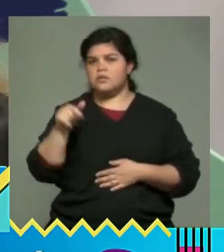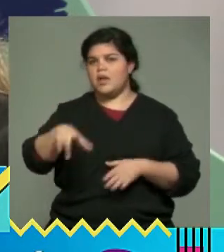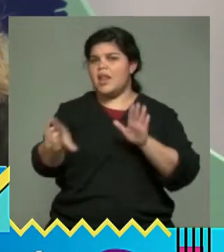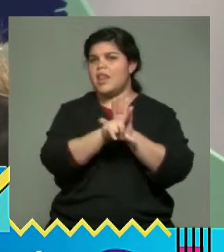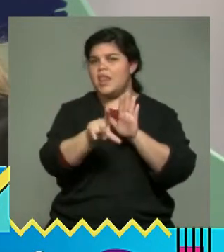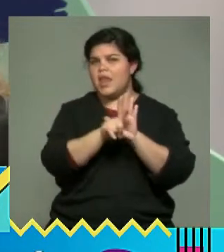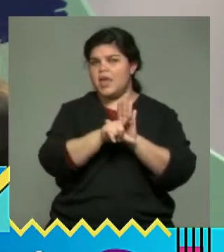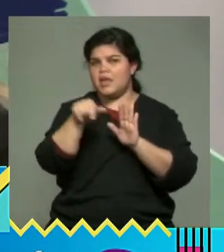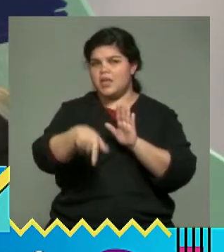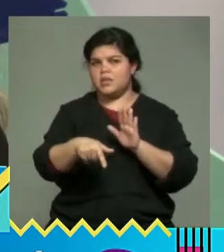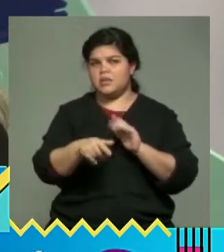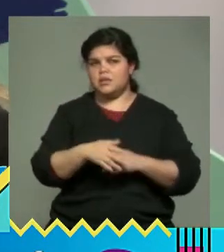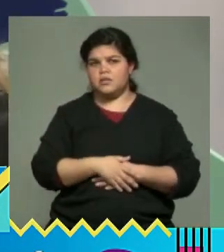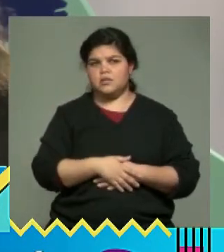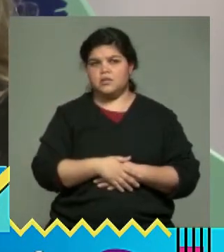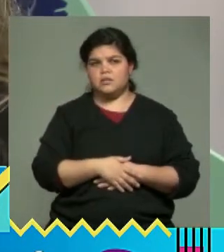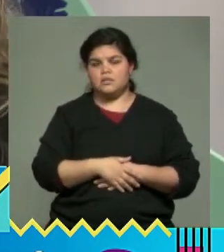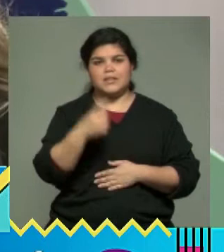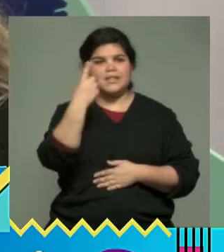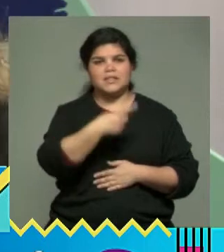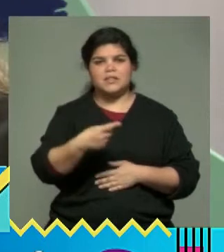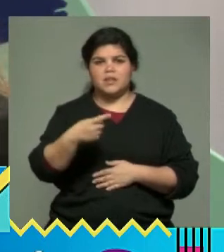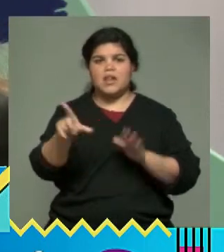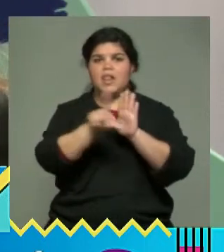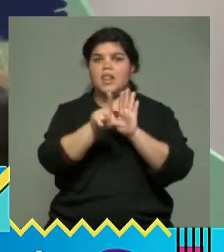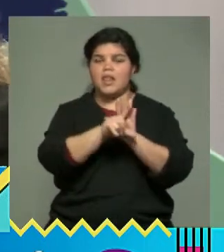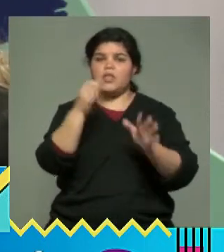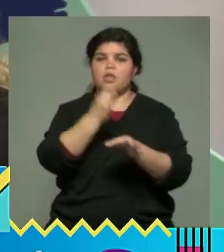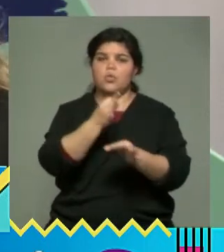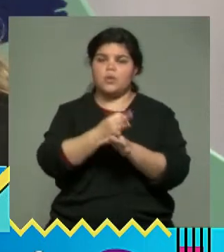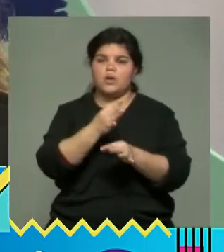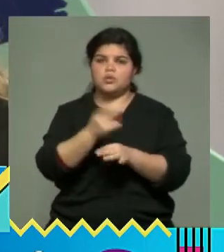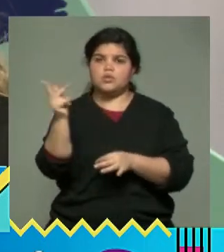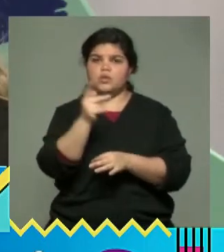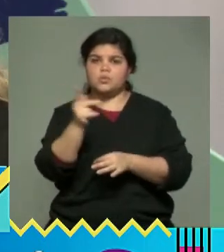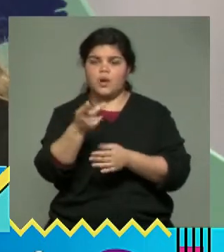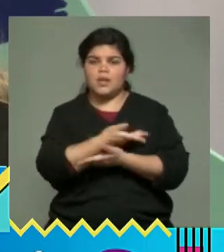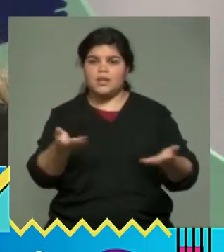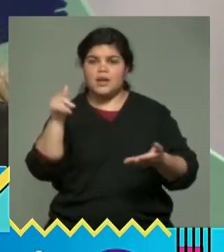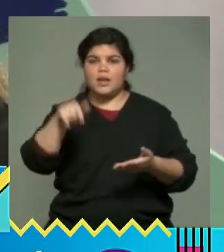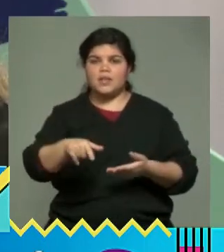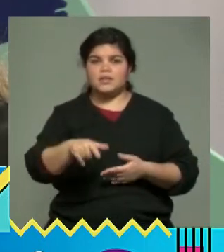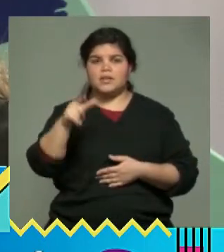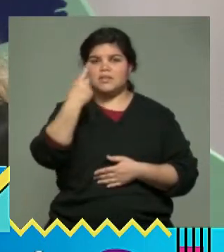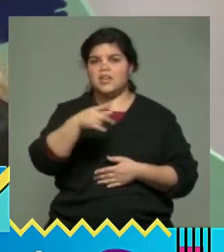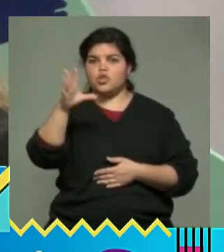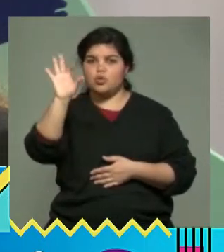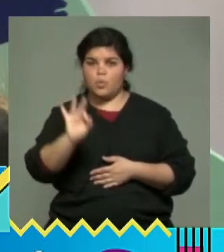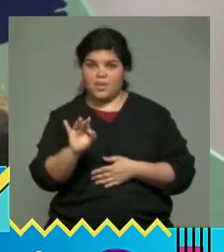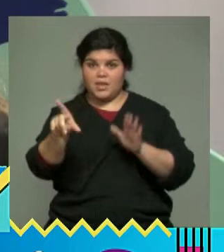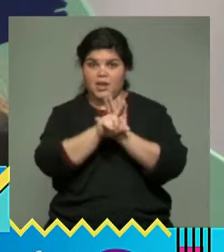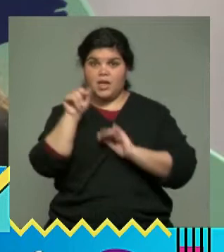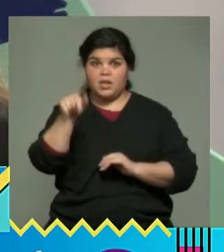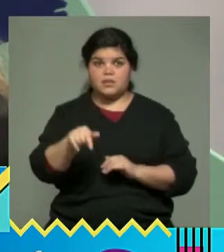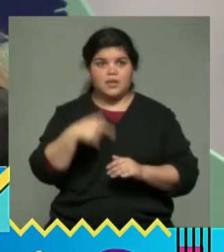ley de educación sexual... 150. La ley de educación sexual integral, justamente la idea del legislador era apurarse. Entonces ya está